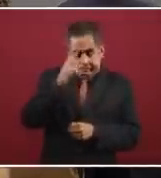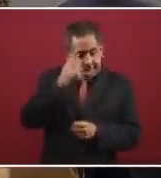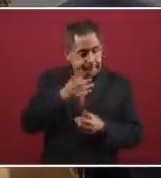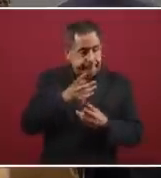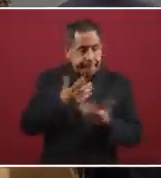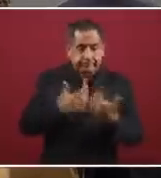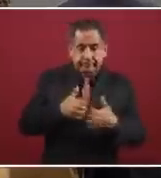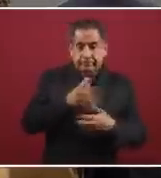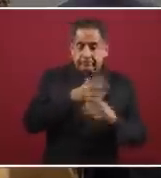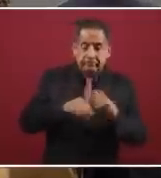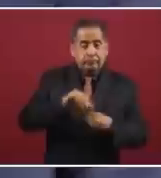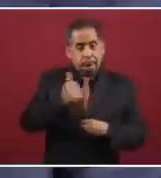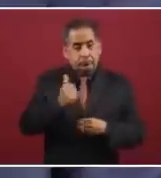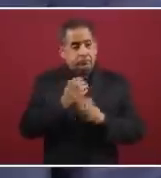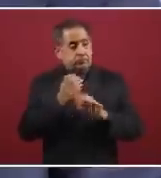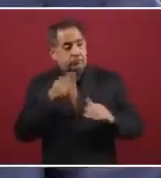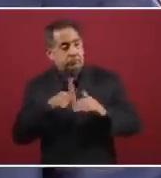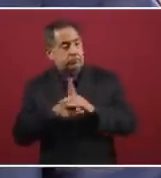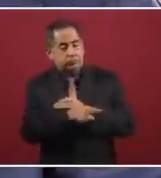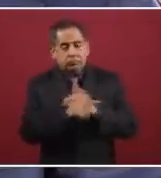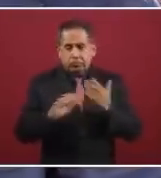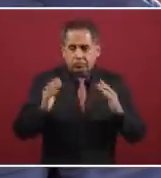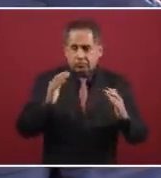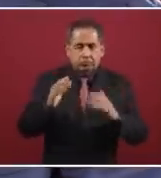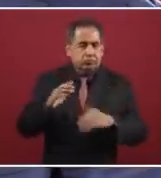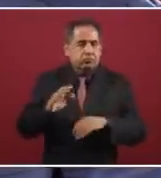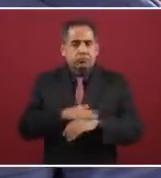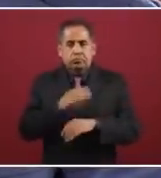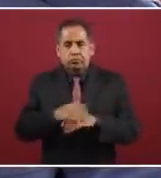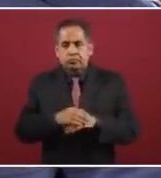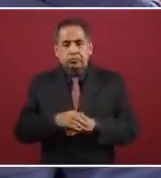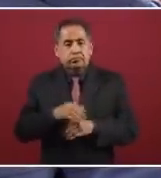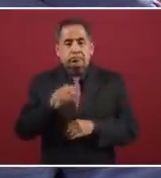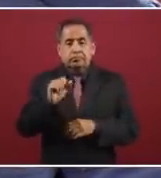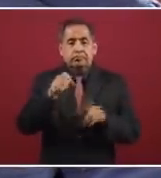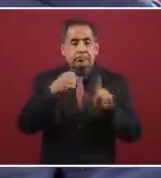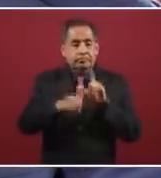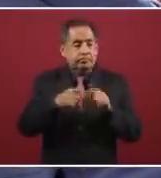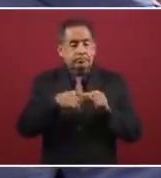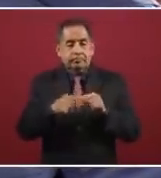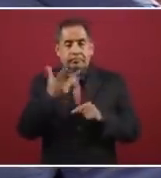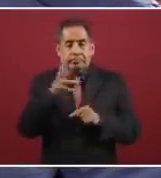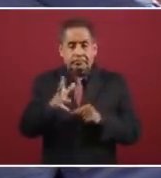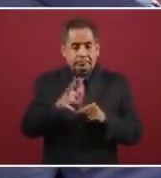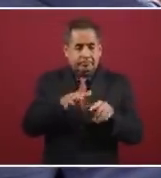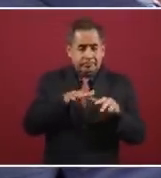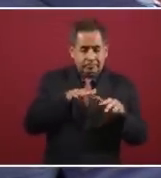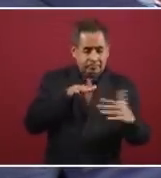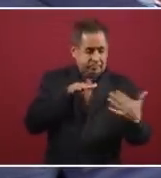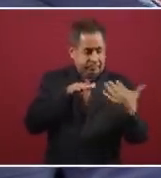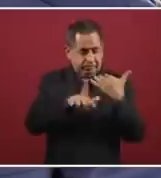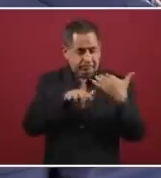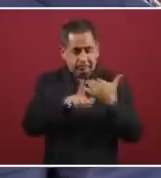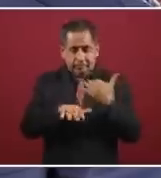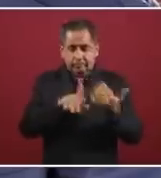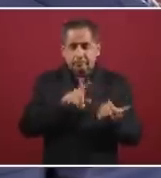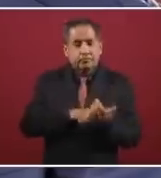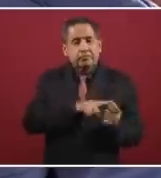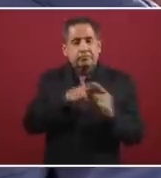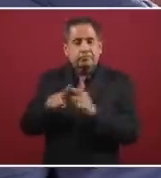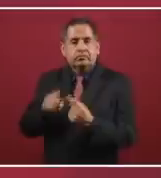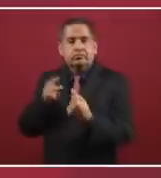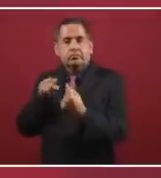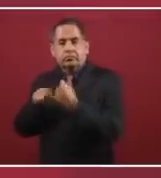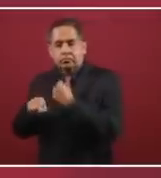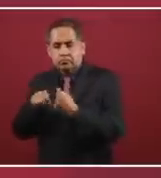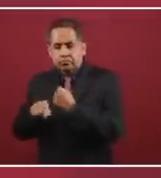otros gasoductos, pero equiparablemente son muy complicados porque el paso es una carretera de 10 carriles, 5 de 5 de vuelta, y el nuestro es uno de 2 carriles que